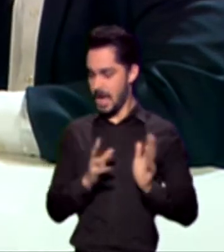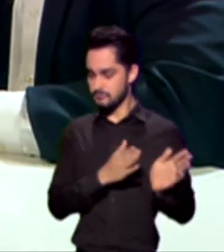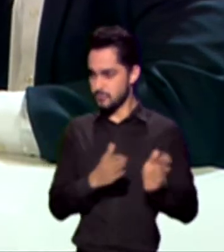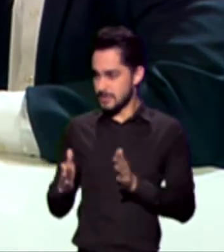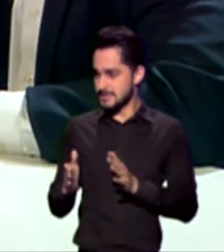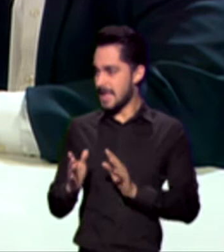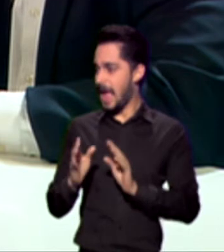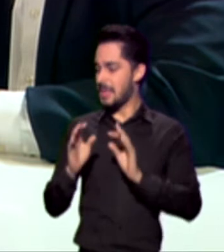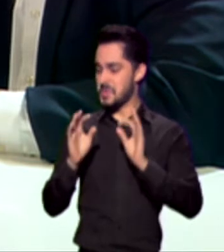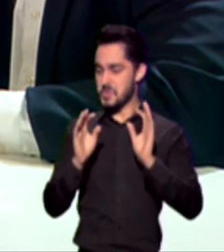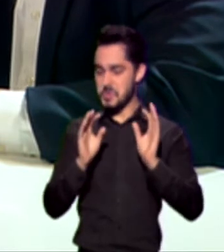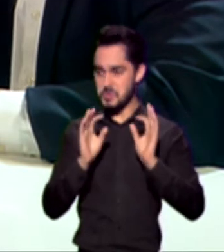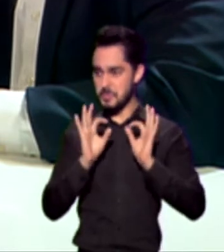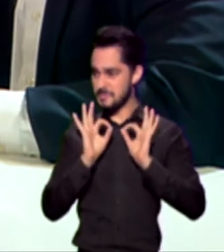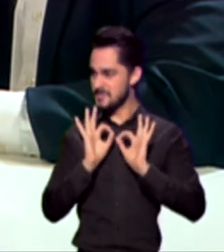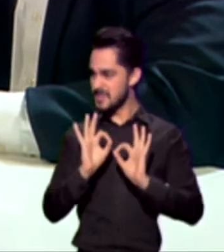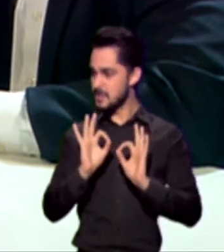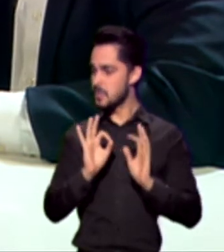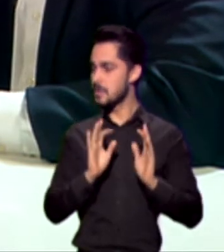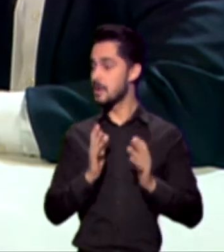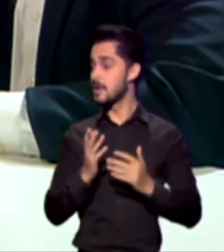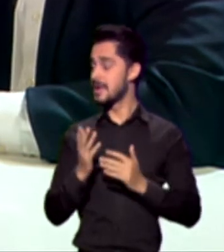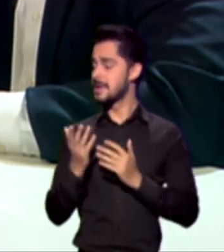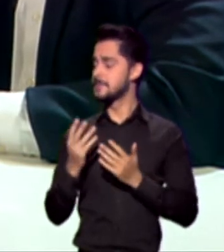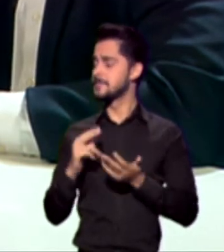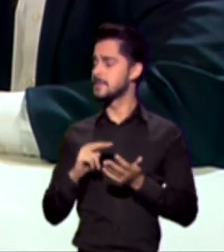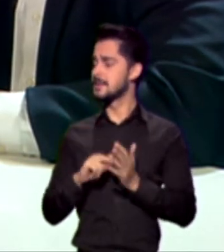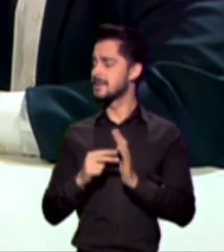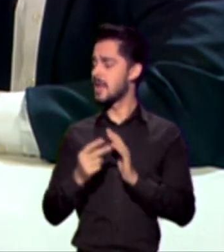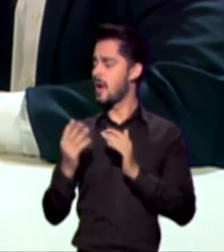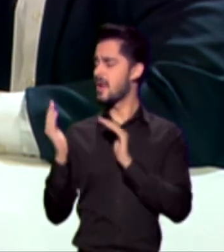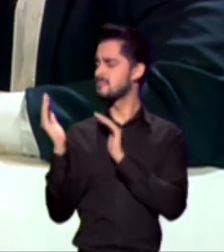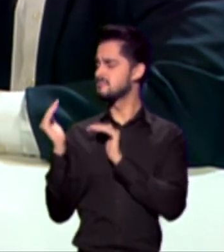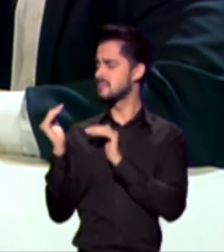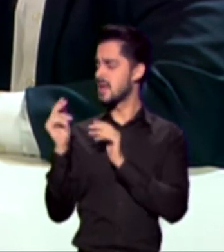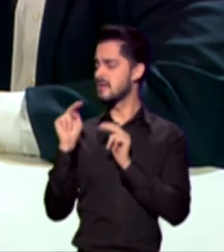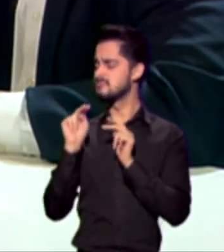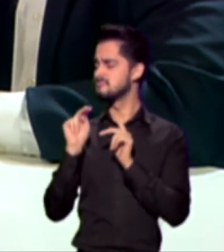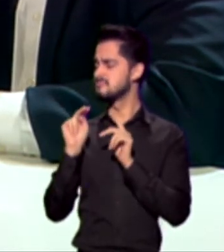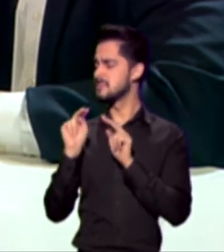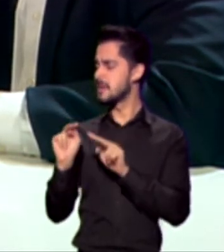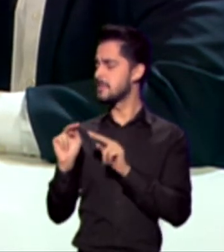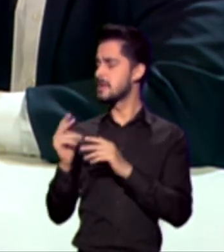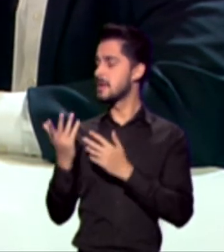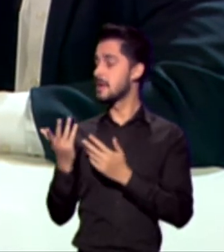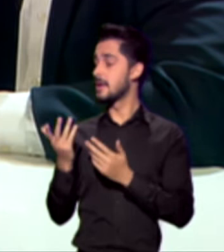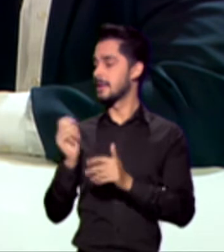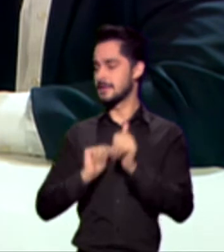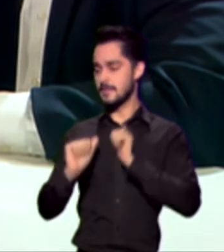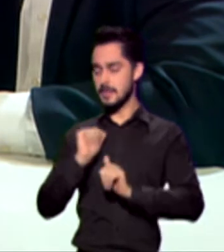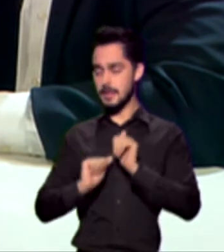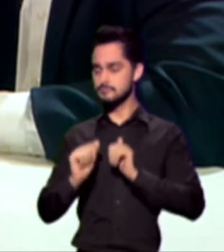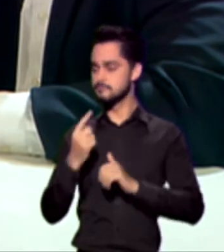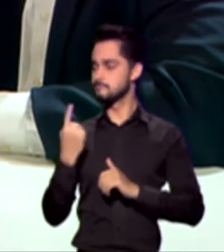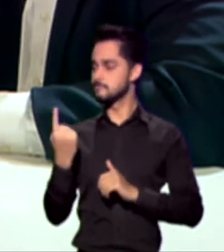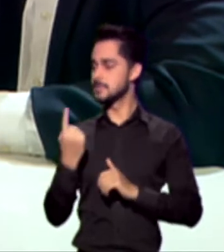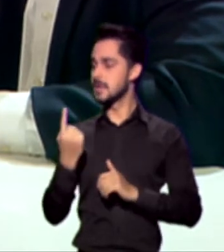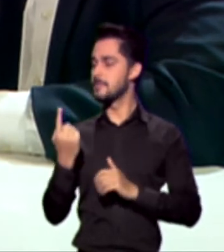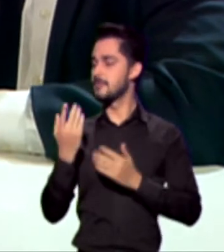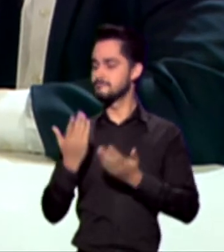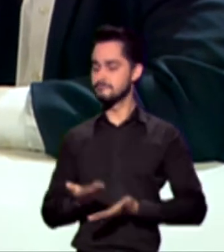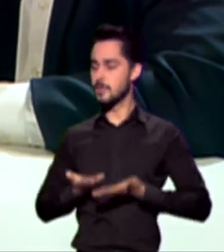pues para ser utilizado por las personas que así lo requieran. El aspecto de la actividad ya finalizada, porque sabemos que se da toda esta